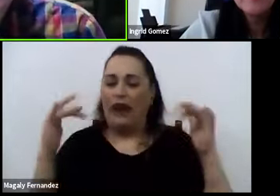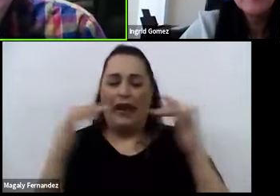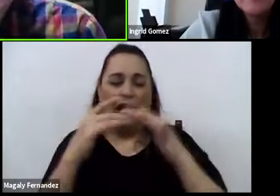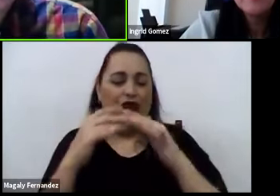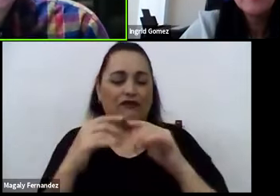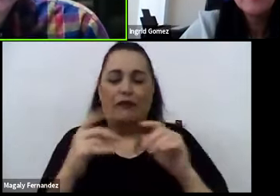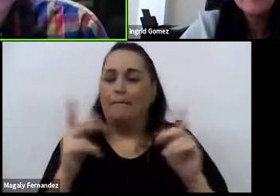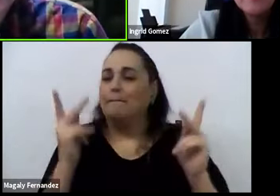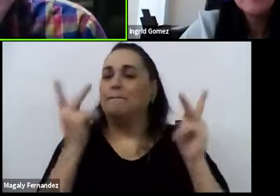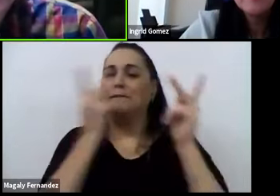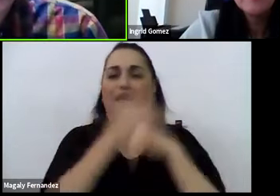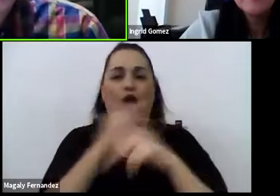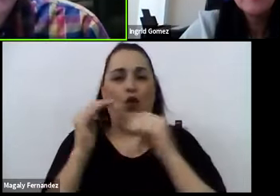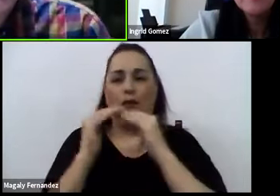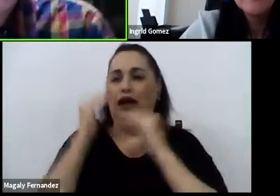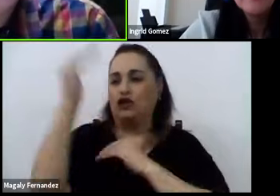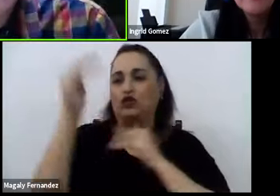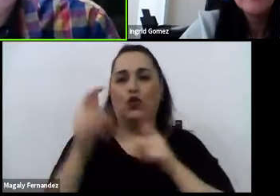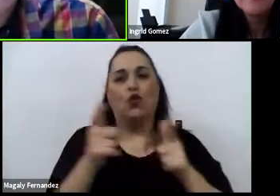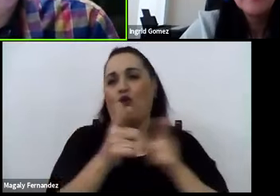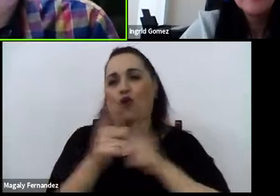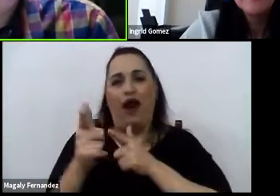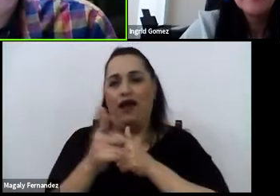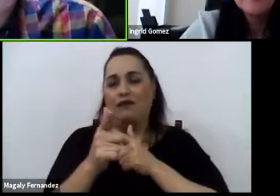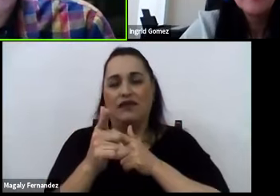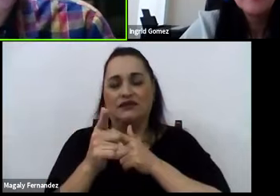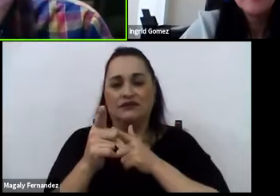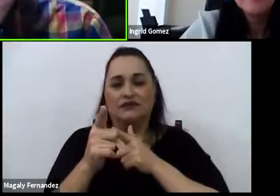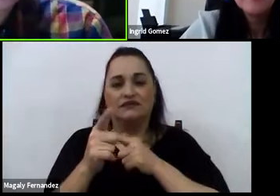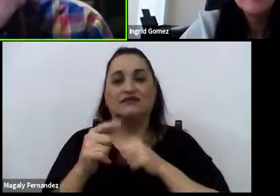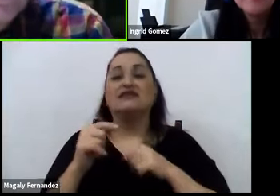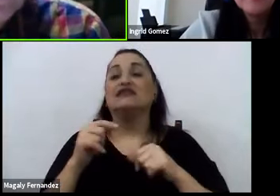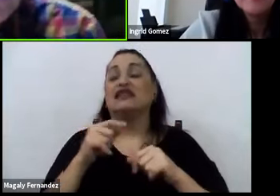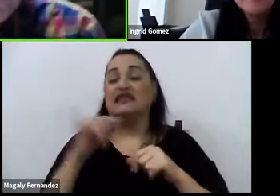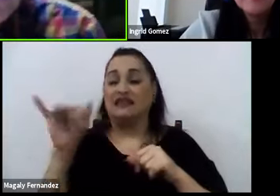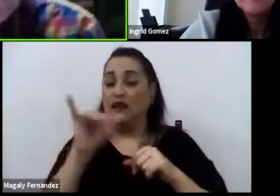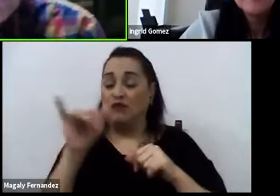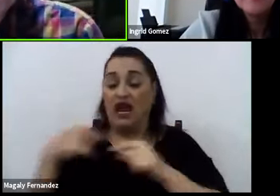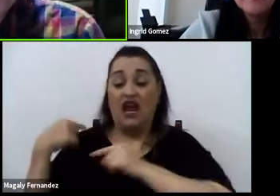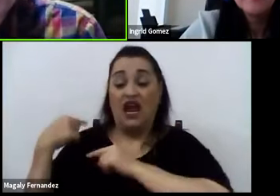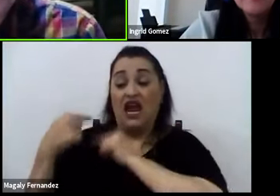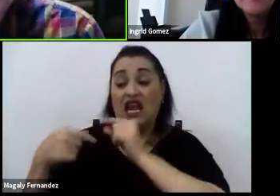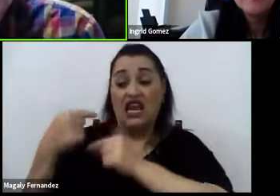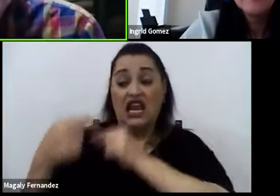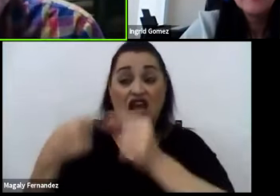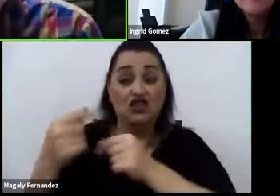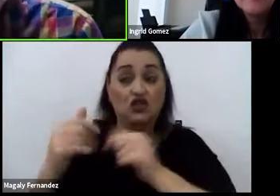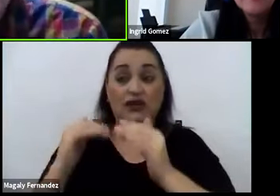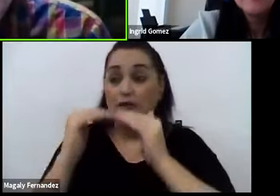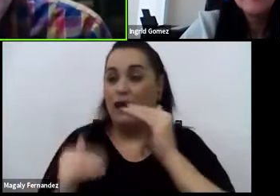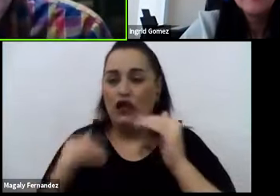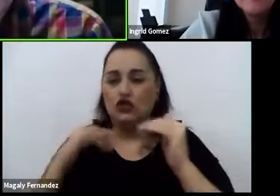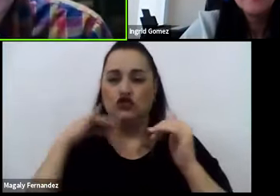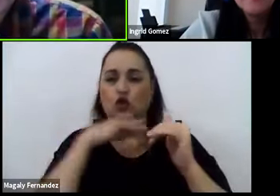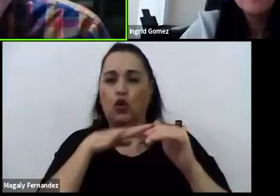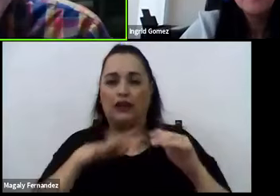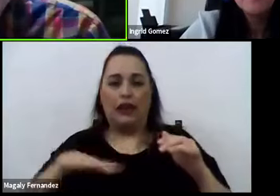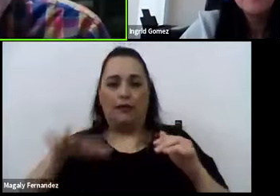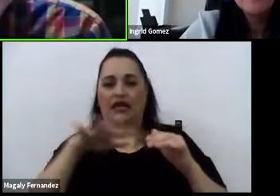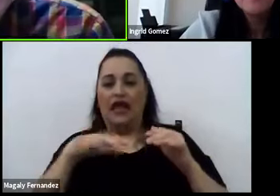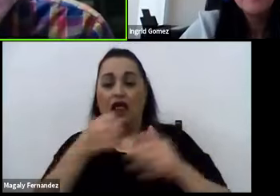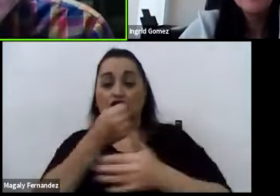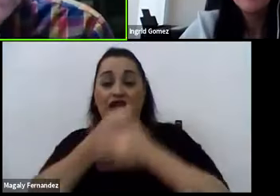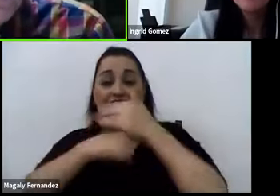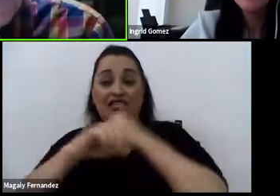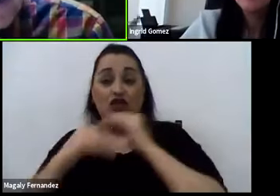mucho mayores que las guerras con armas. Y sobre todo a las generaciones que menos han contaminado, aquellos nacidos